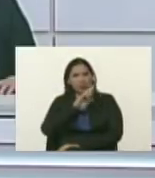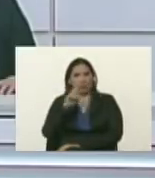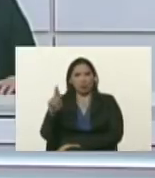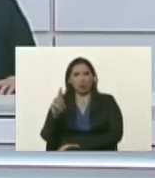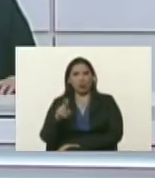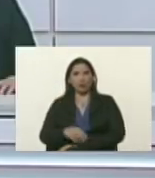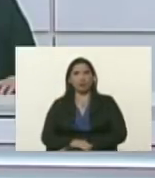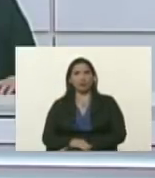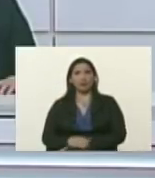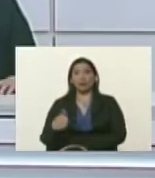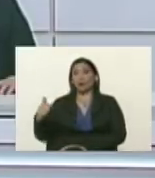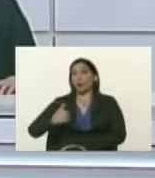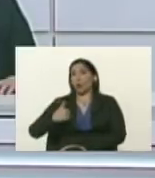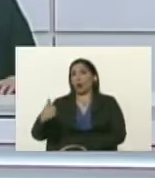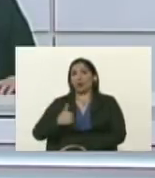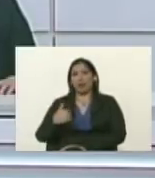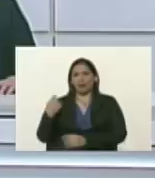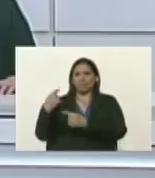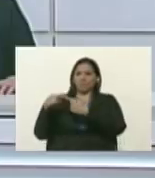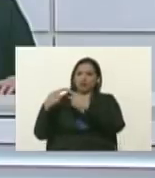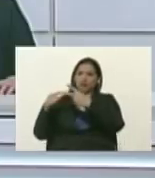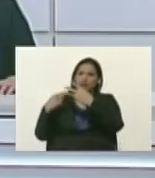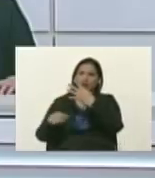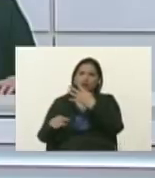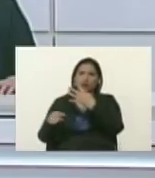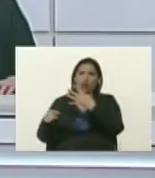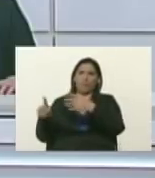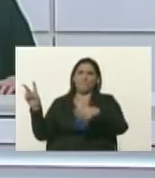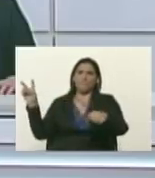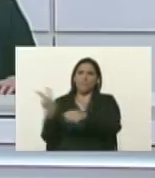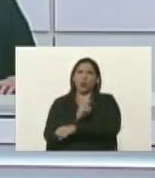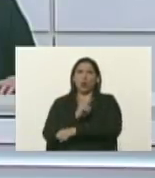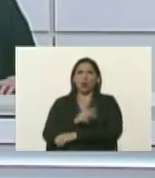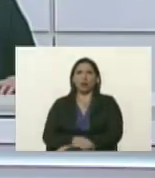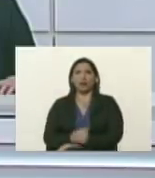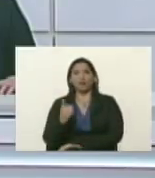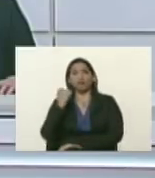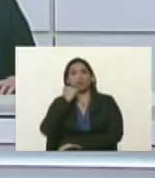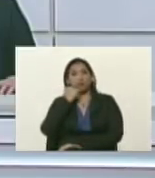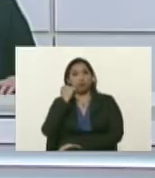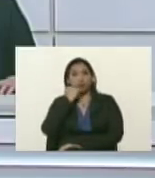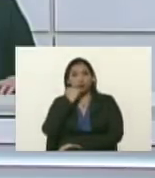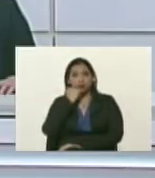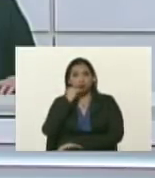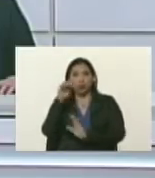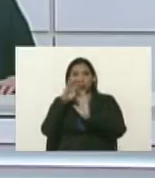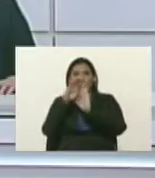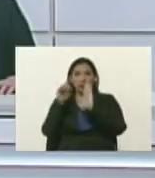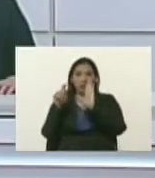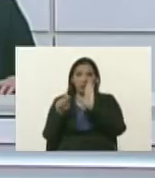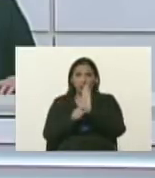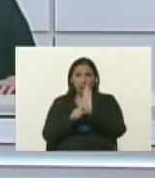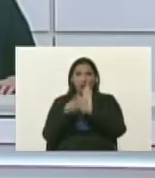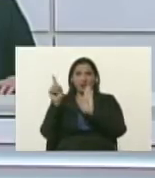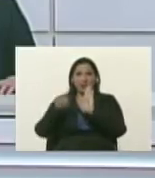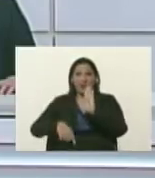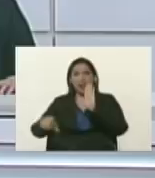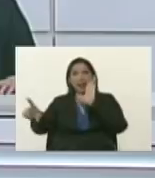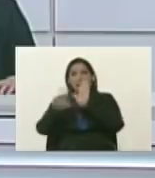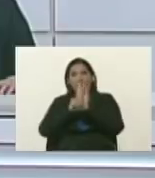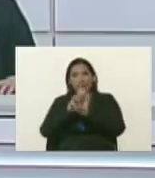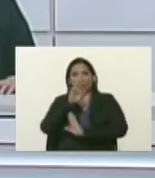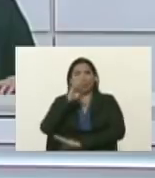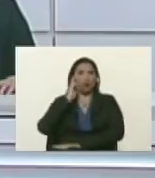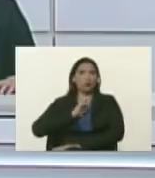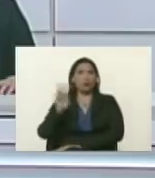con cualquiera de sus entes, violatorio abusivamente de la Constitución y de las leyes de la